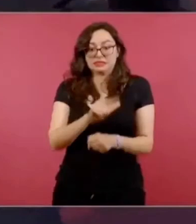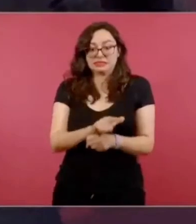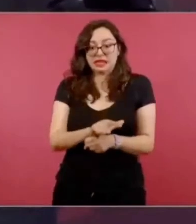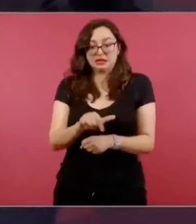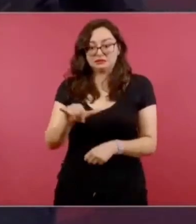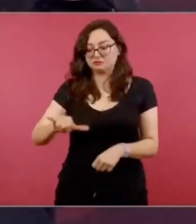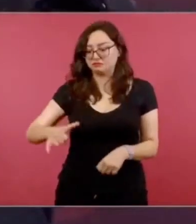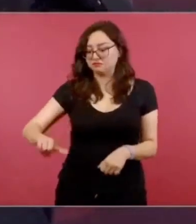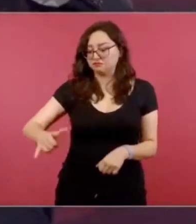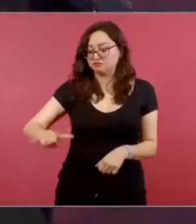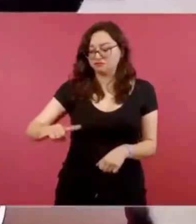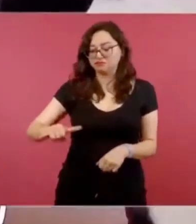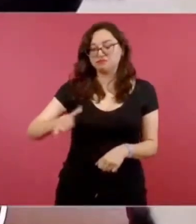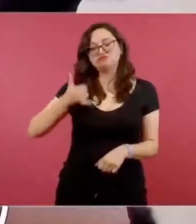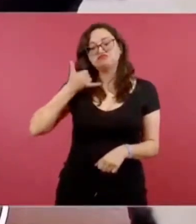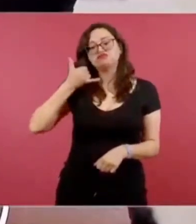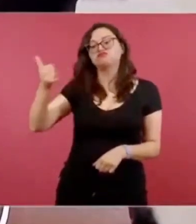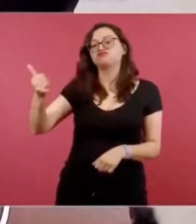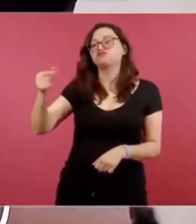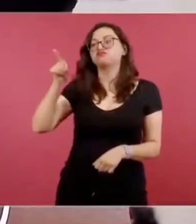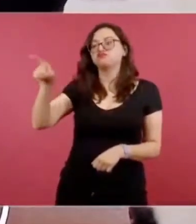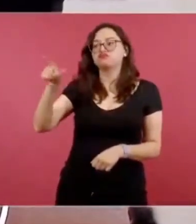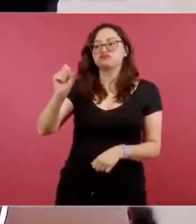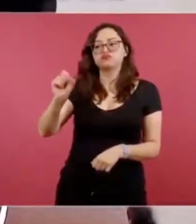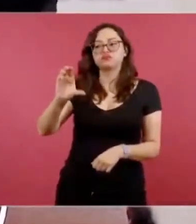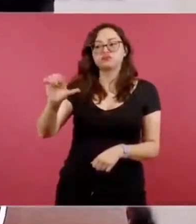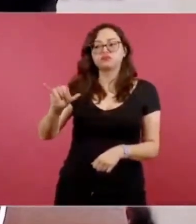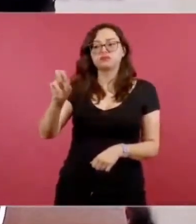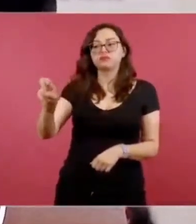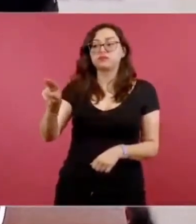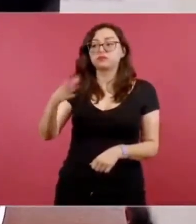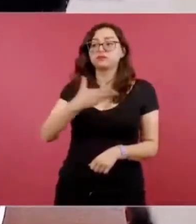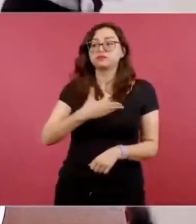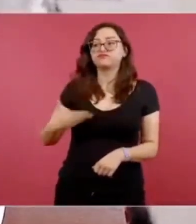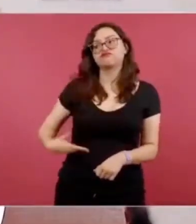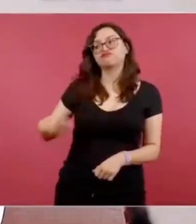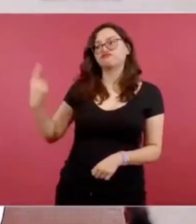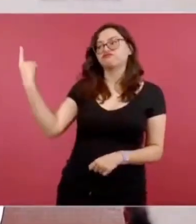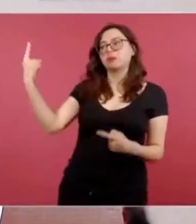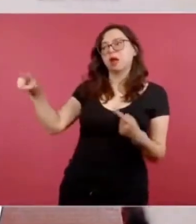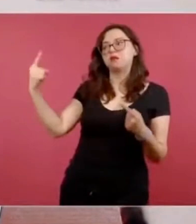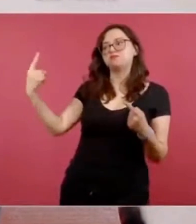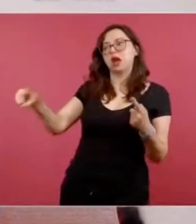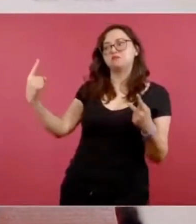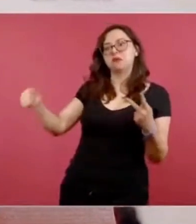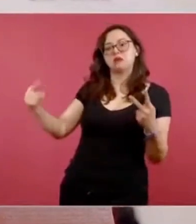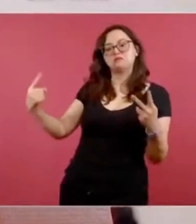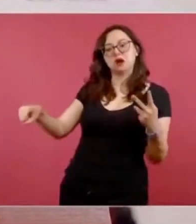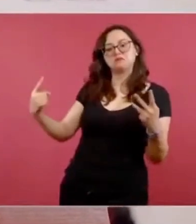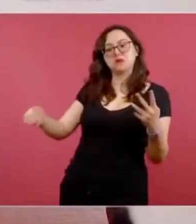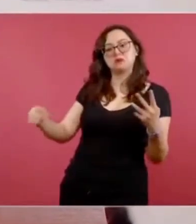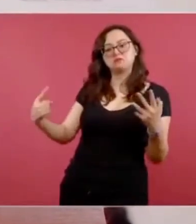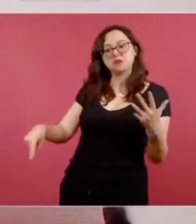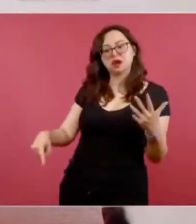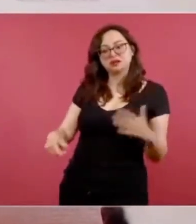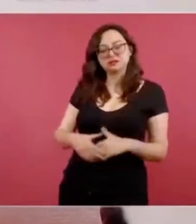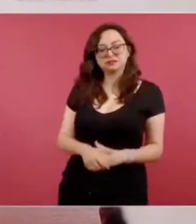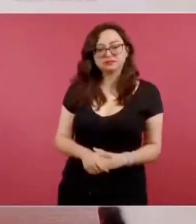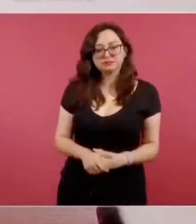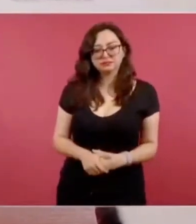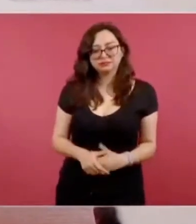para darle instrucciones al presidente en turno de la Suprema Corte. Bueno, yo lo padecí,